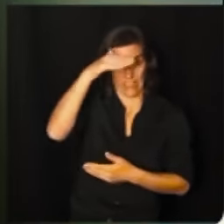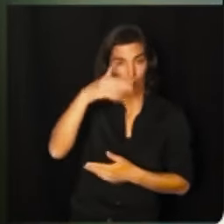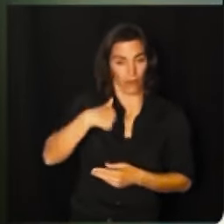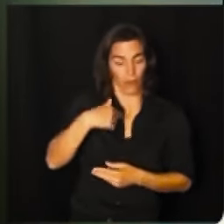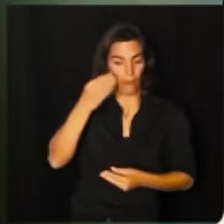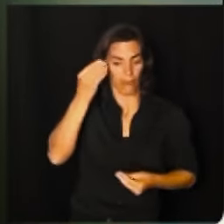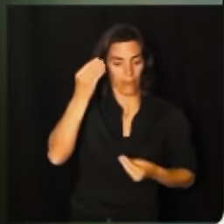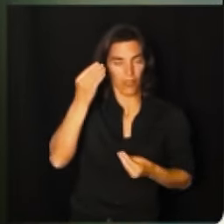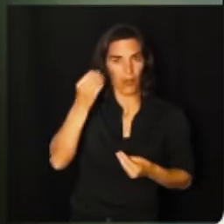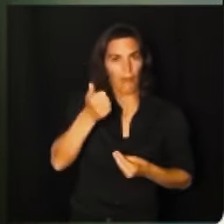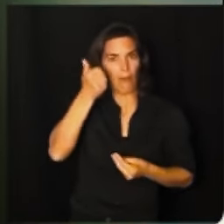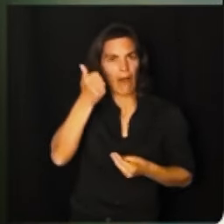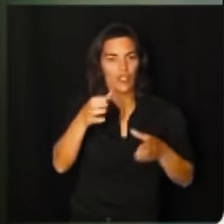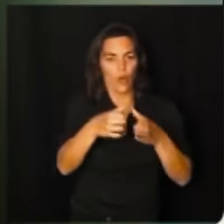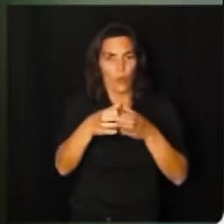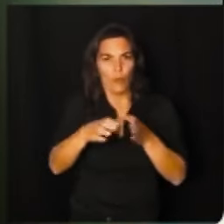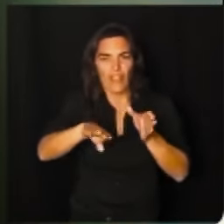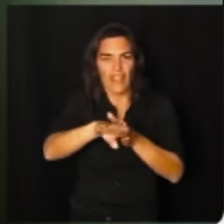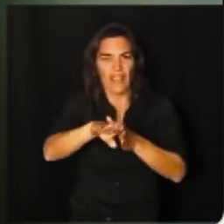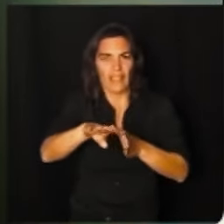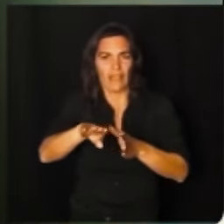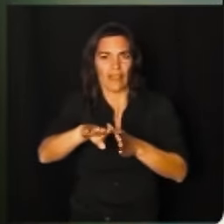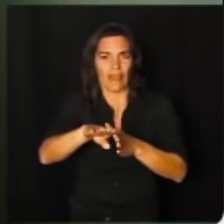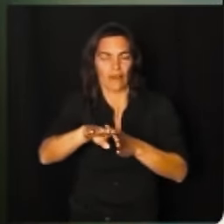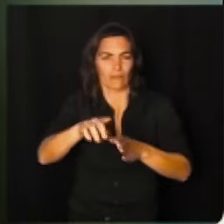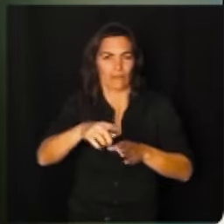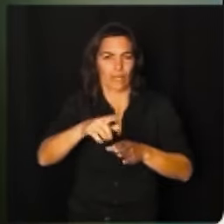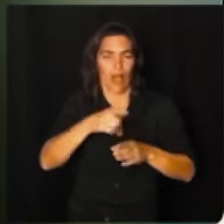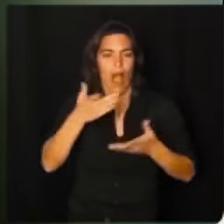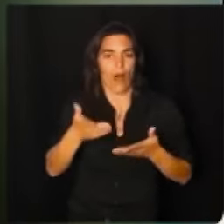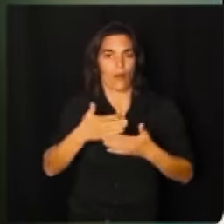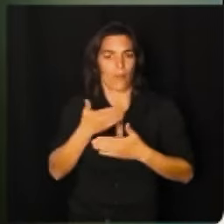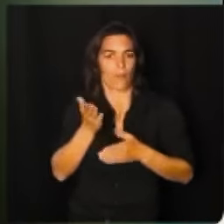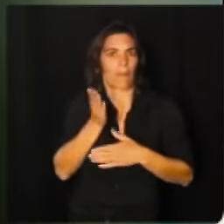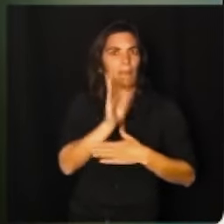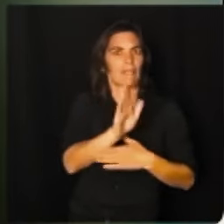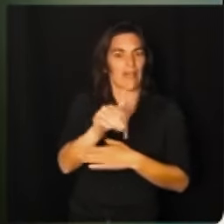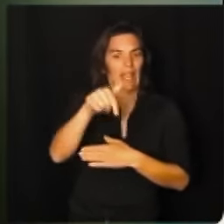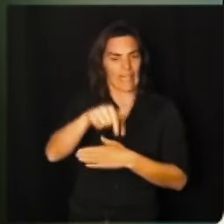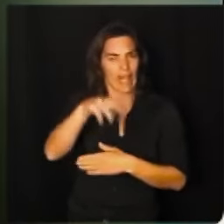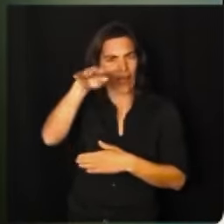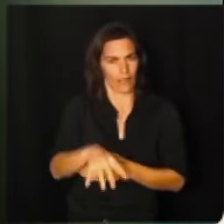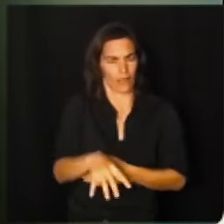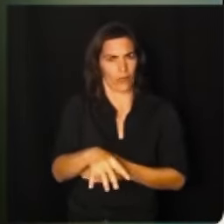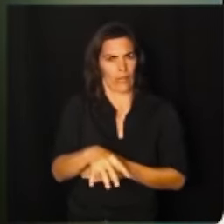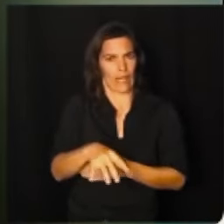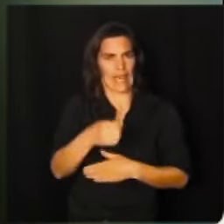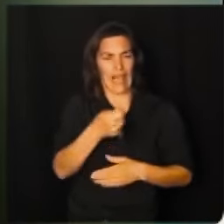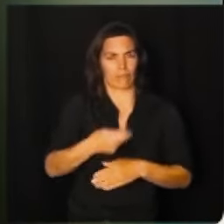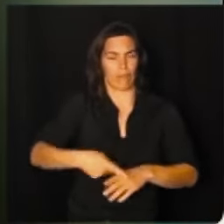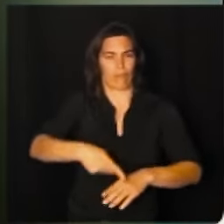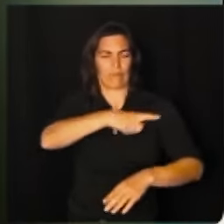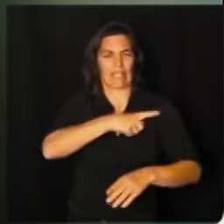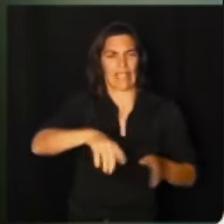oye, más partidos ultraderechistas que nunca se están presentando a estas elecciones en Cataluña. La ultraderecha